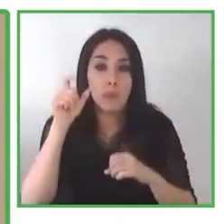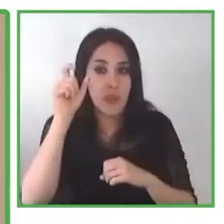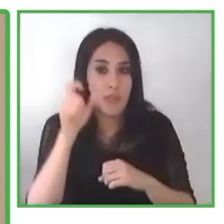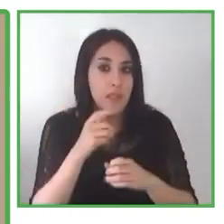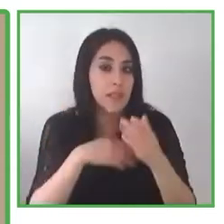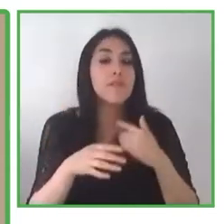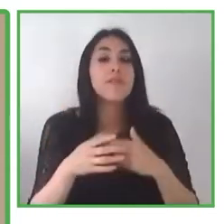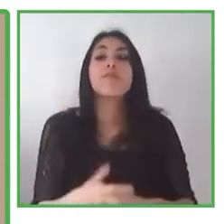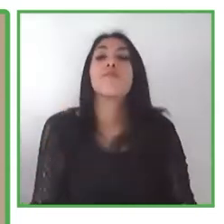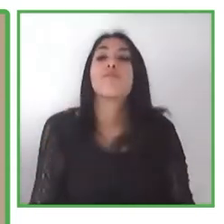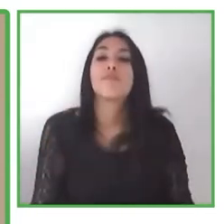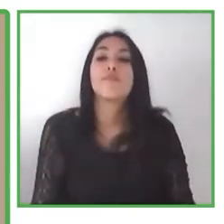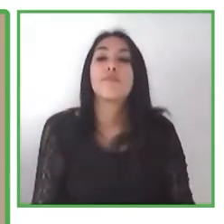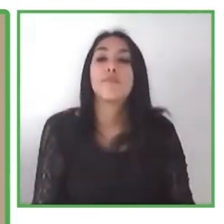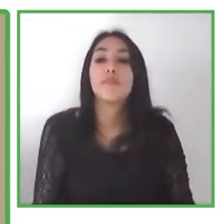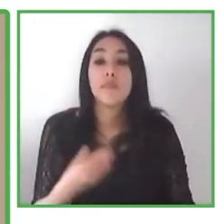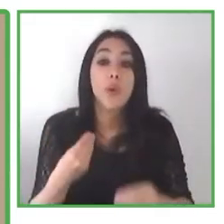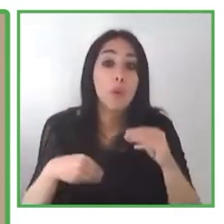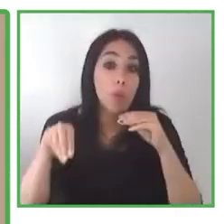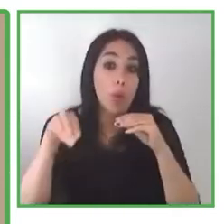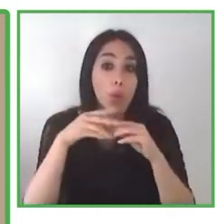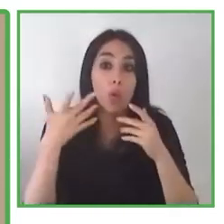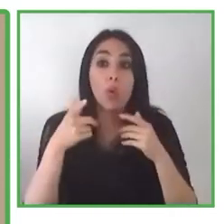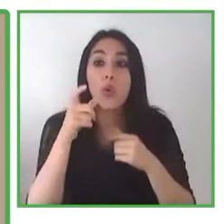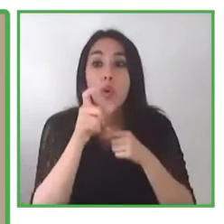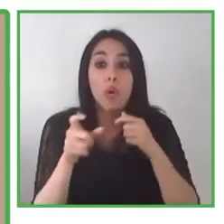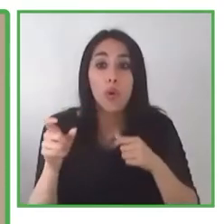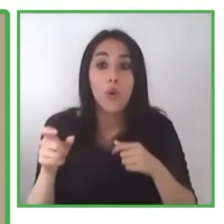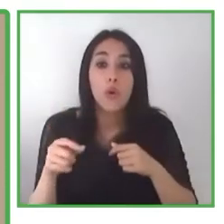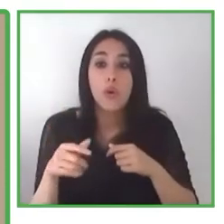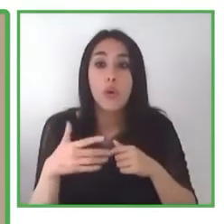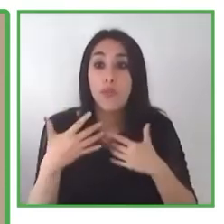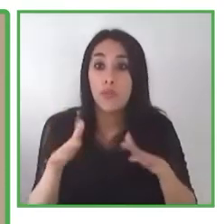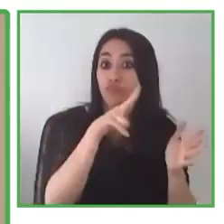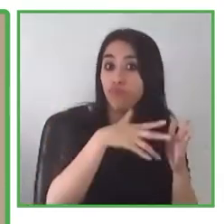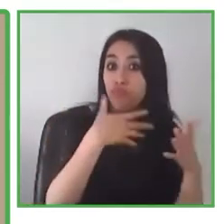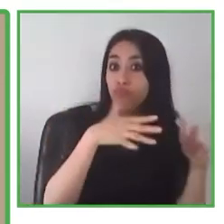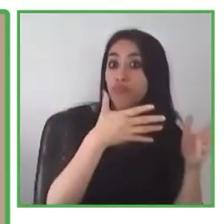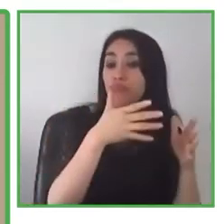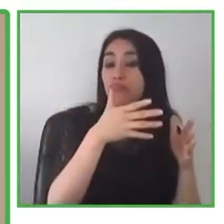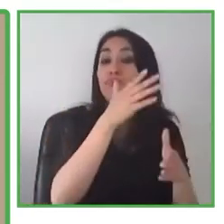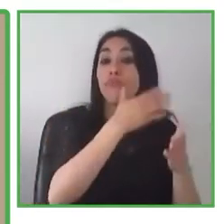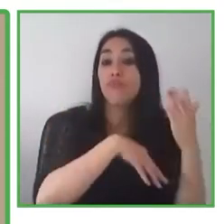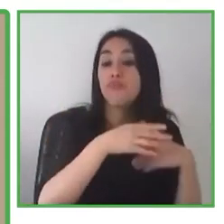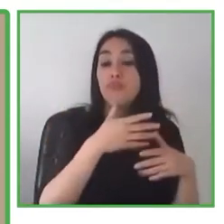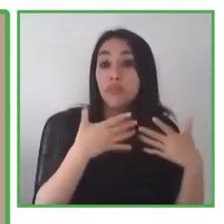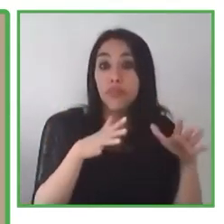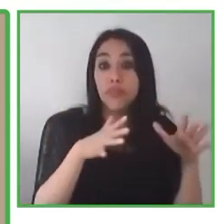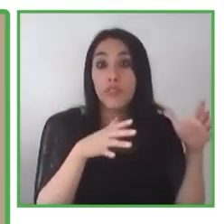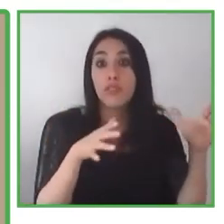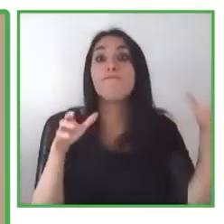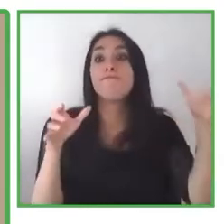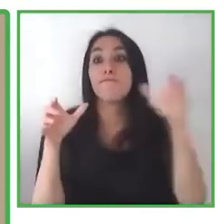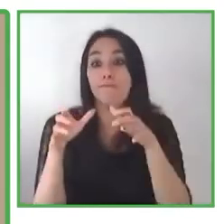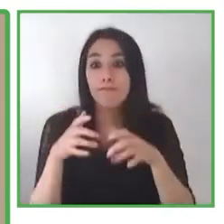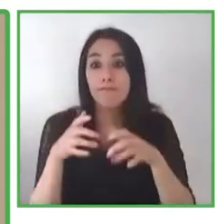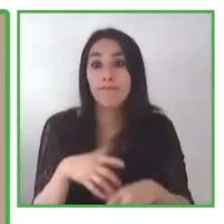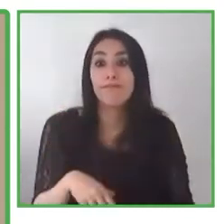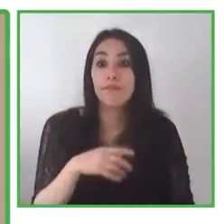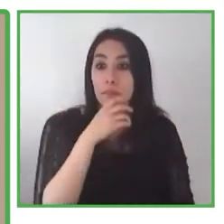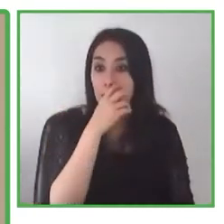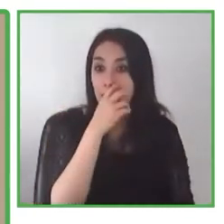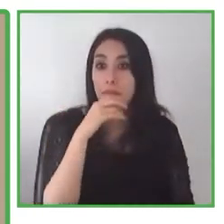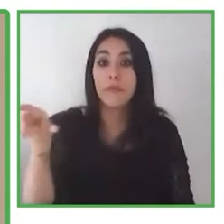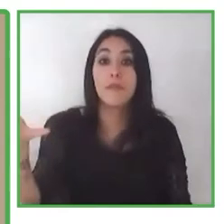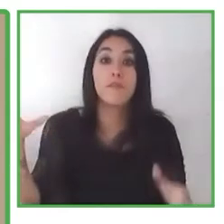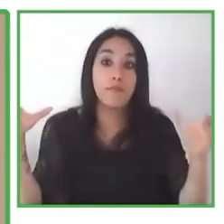tienen una discapacidad, y adicionalmente las personas empleadas con discapacidad tienden a ganar menores salarios